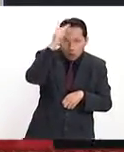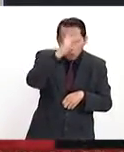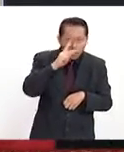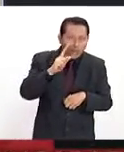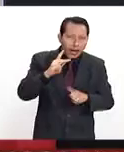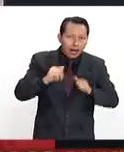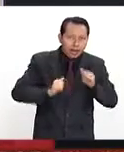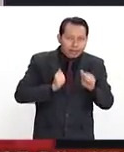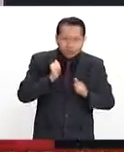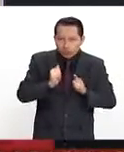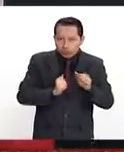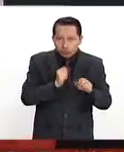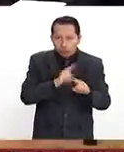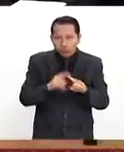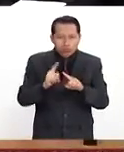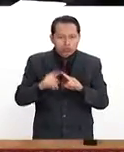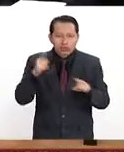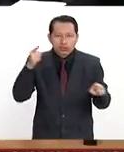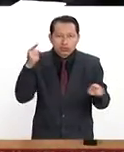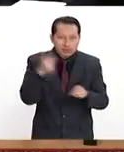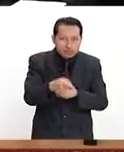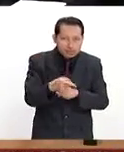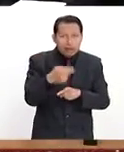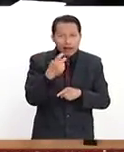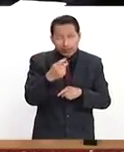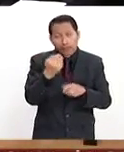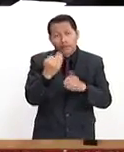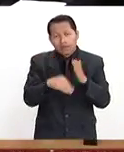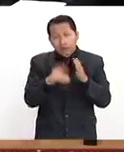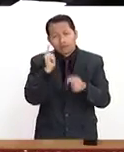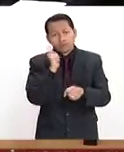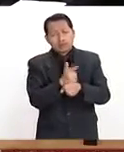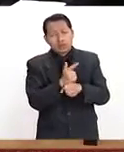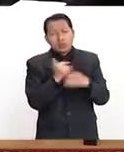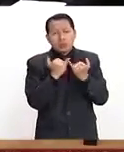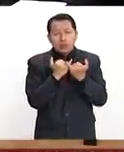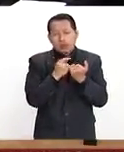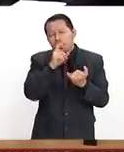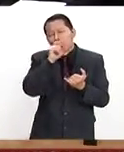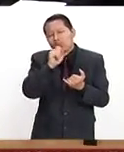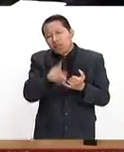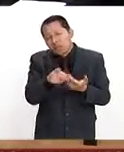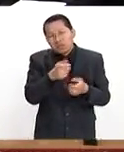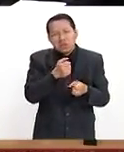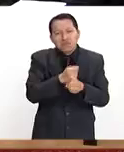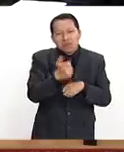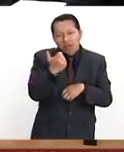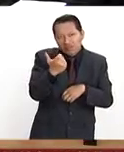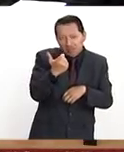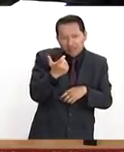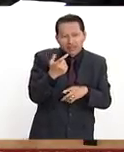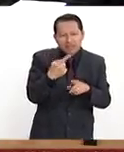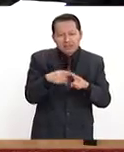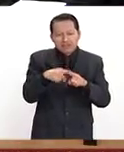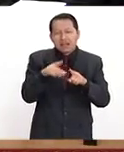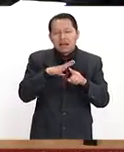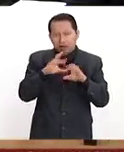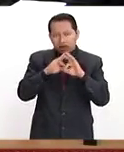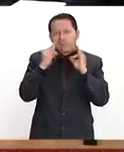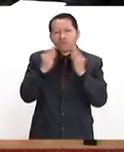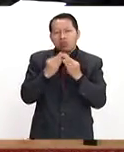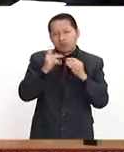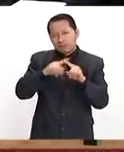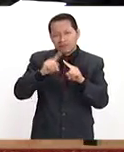abuso sobre el cual parece que hay menos conciencia, ¿no? O la violencia financiera o hay otras formas